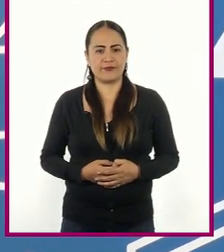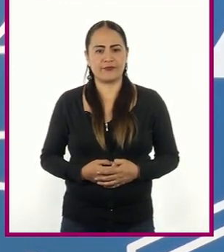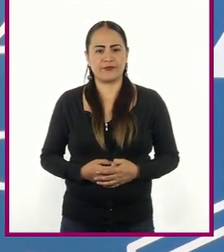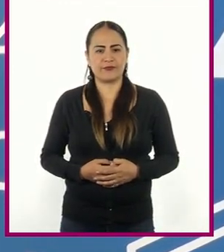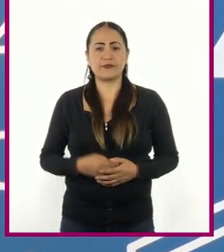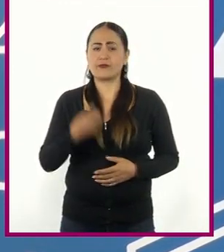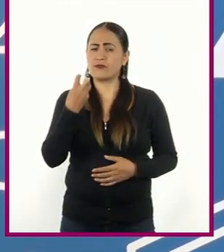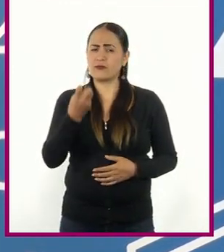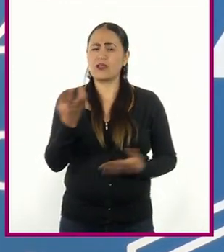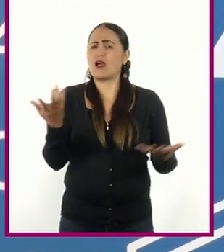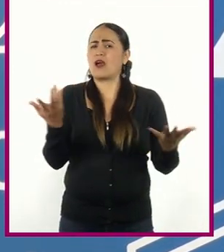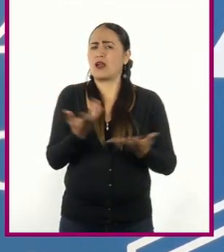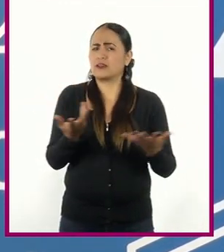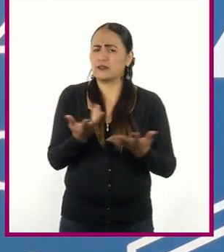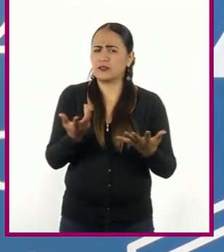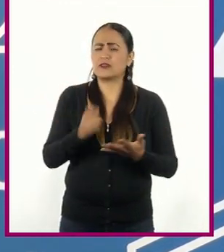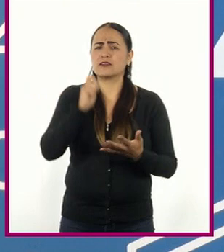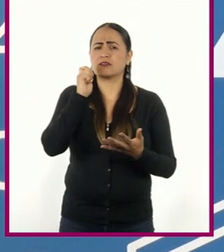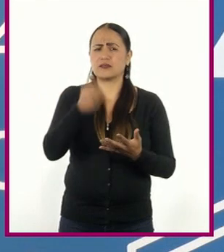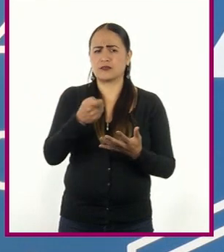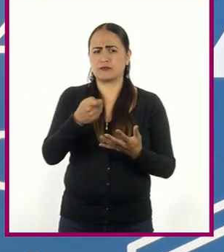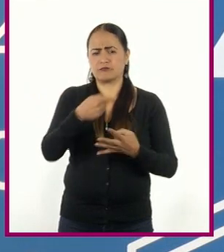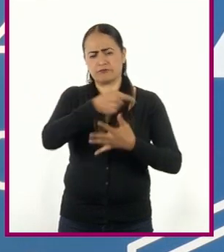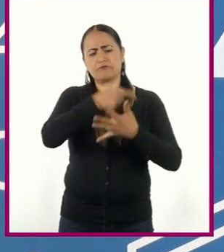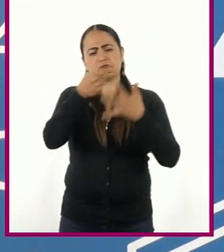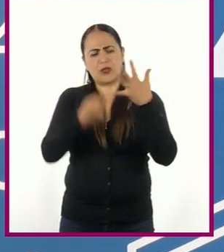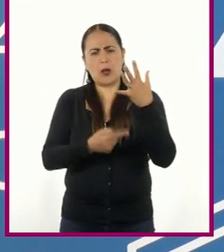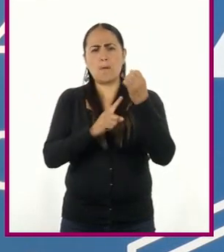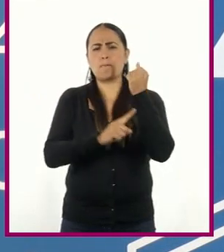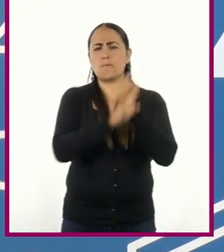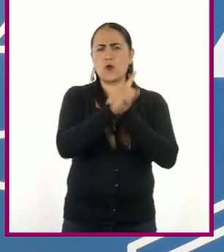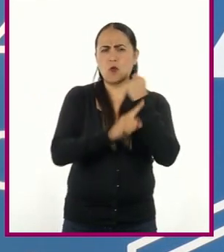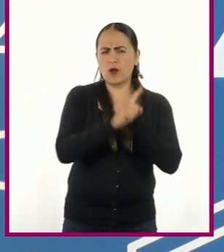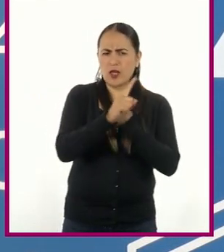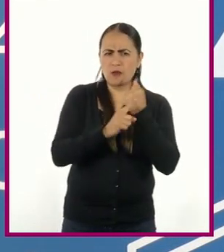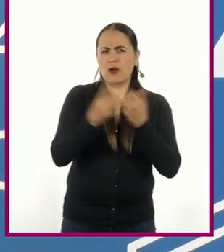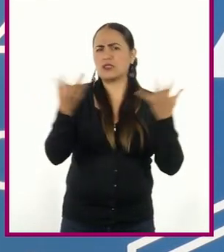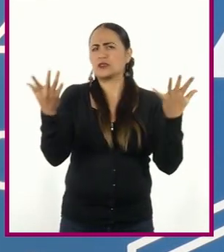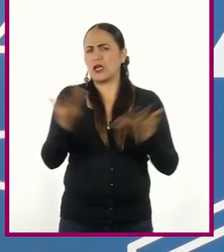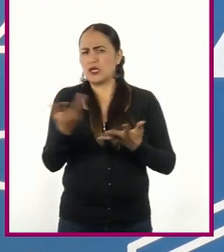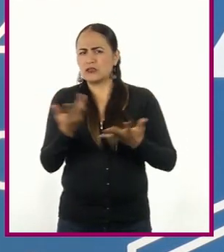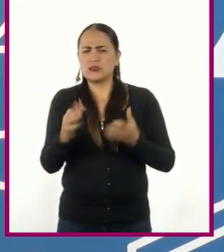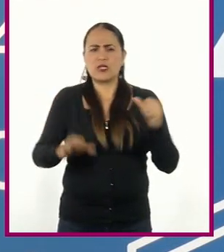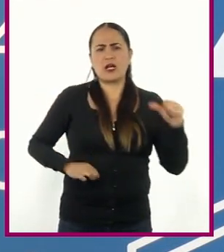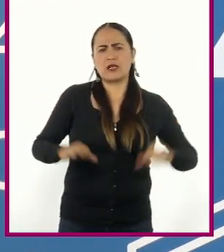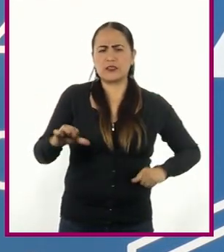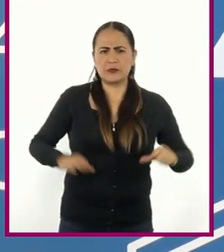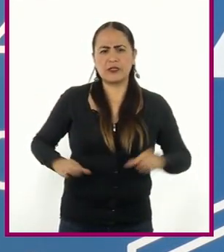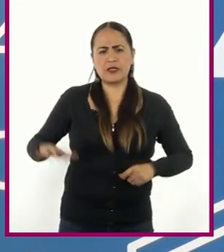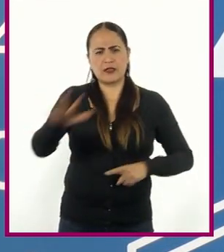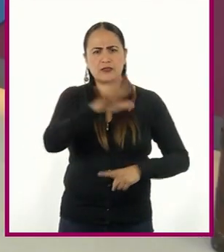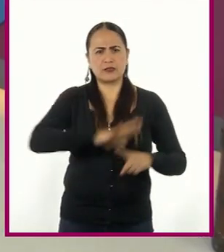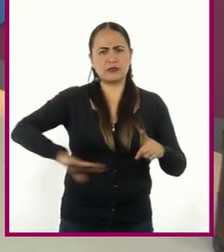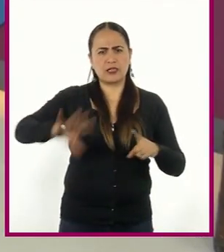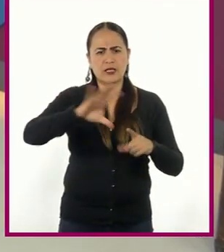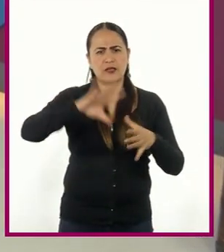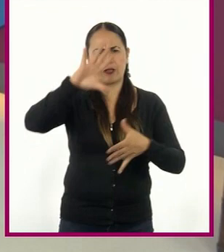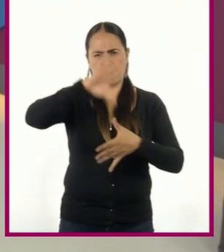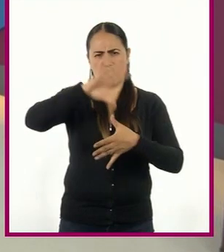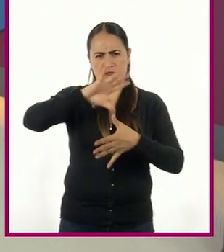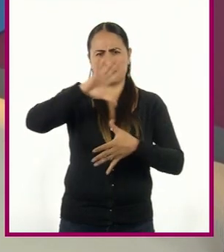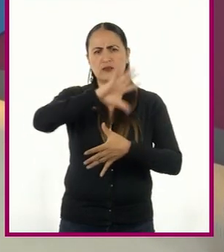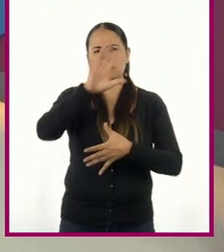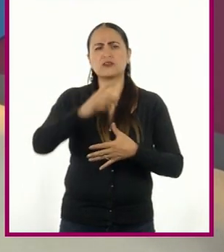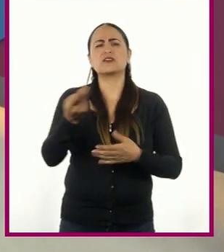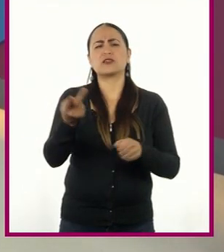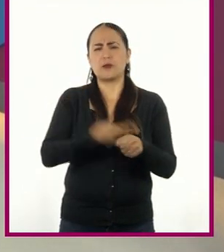Para hacerlo, nos enfocaremos en algunos problemas y dinámicas que ocurren en nuestro continente. Antes